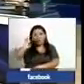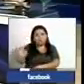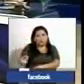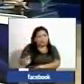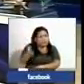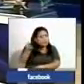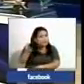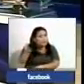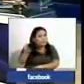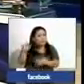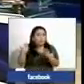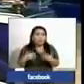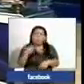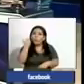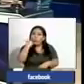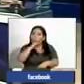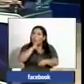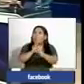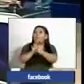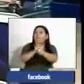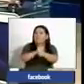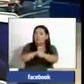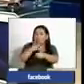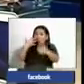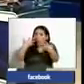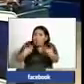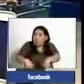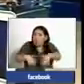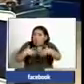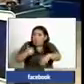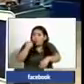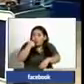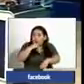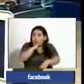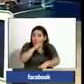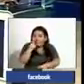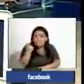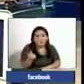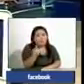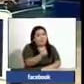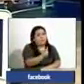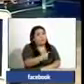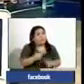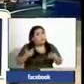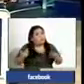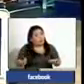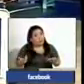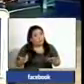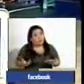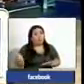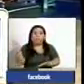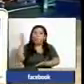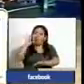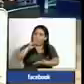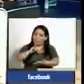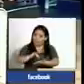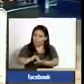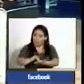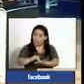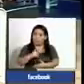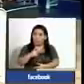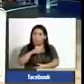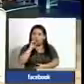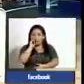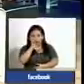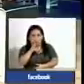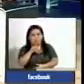Francia. El COVID es una enfermedad grave para muchas personas y aunque, repito, hay